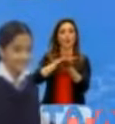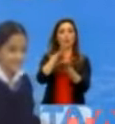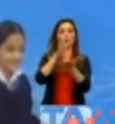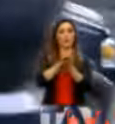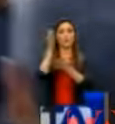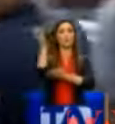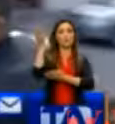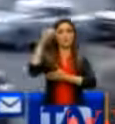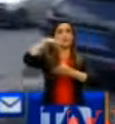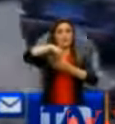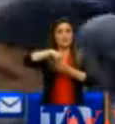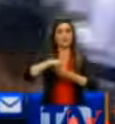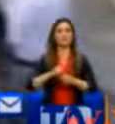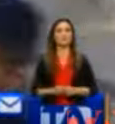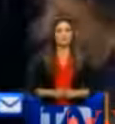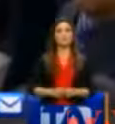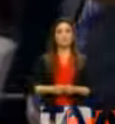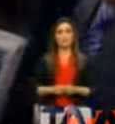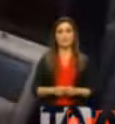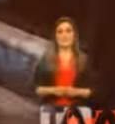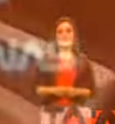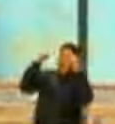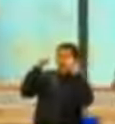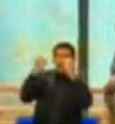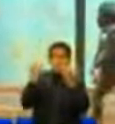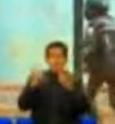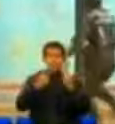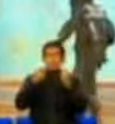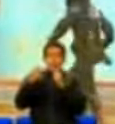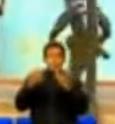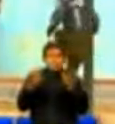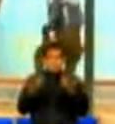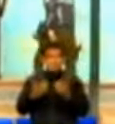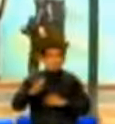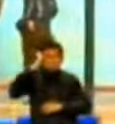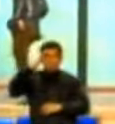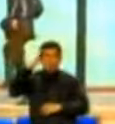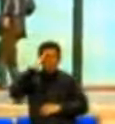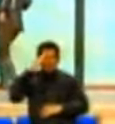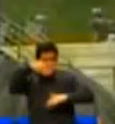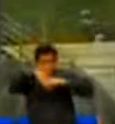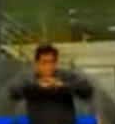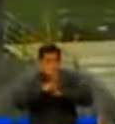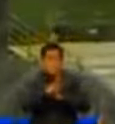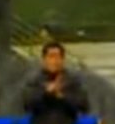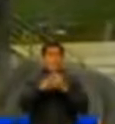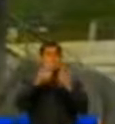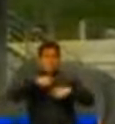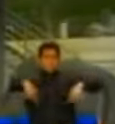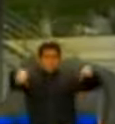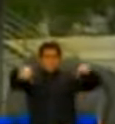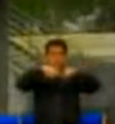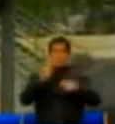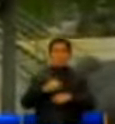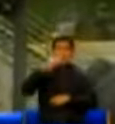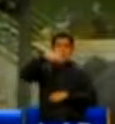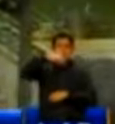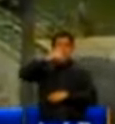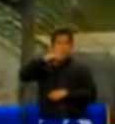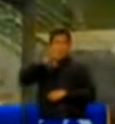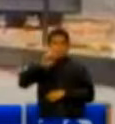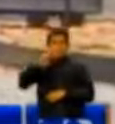tengan docentes. En Quito, Freddy Paredes, 24 horas. Los policías ingresaron este martes a los predios del Colegio